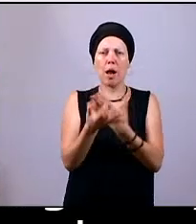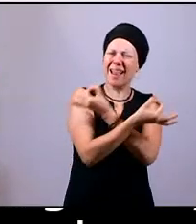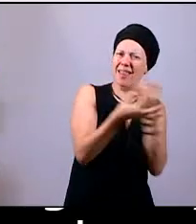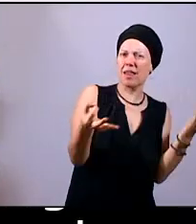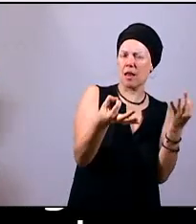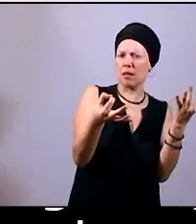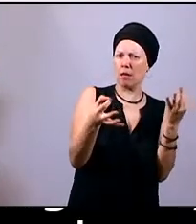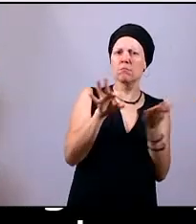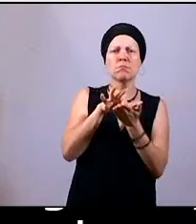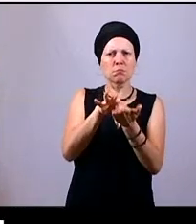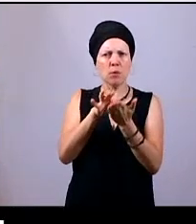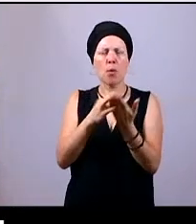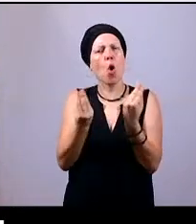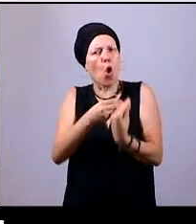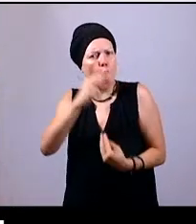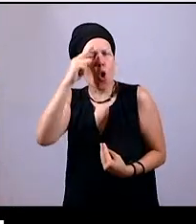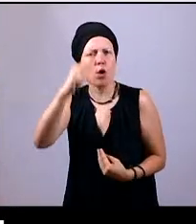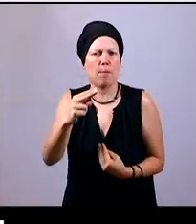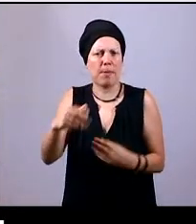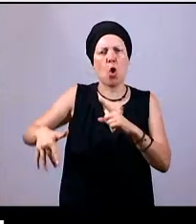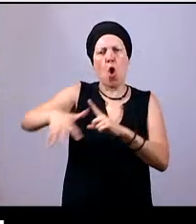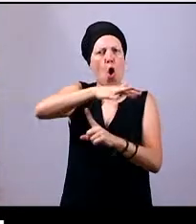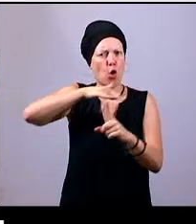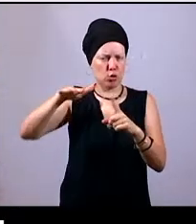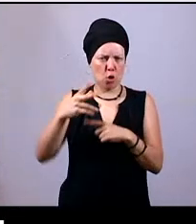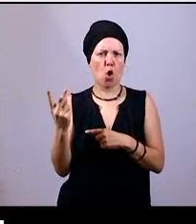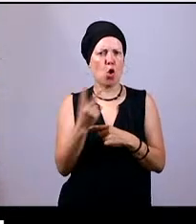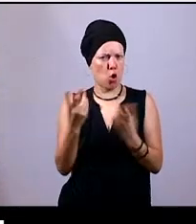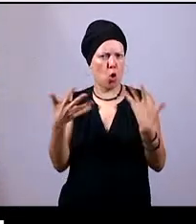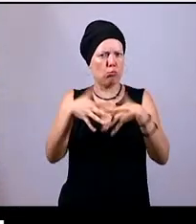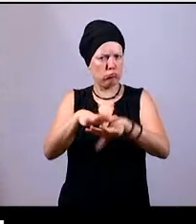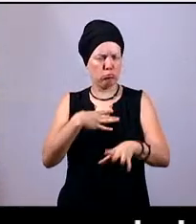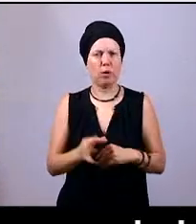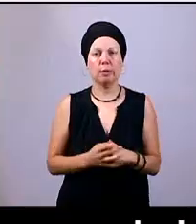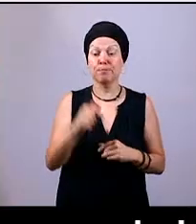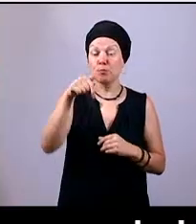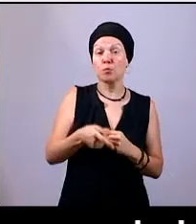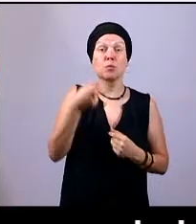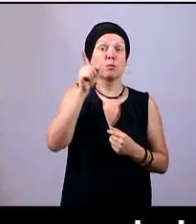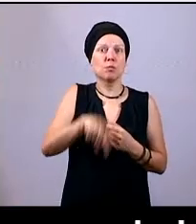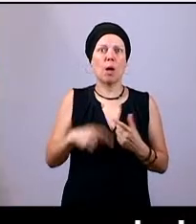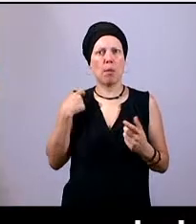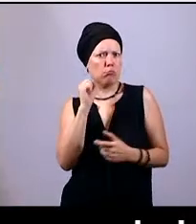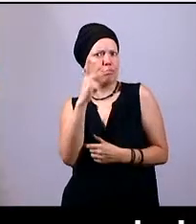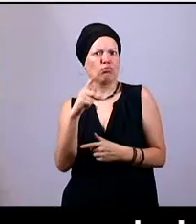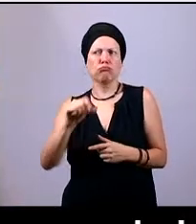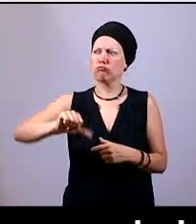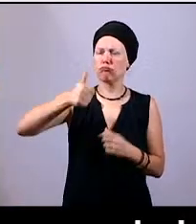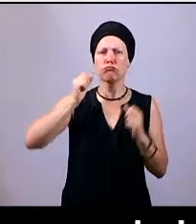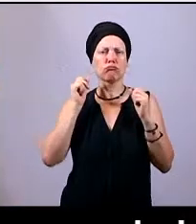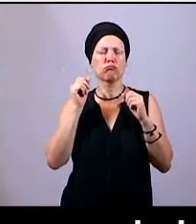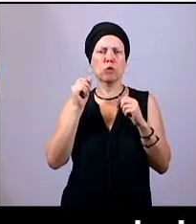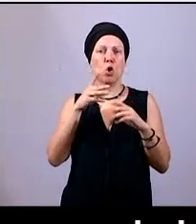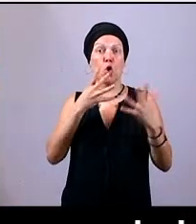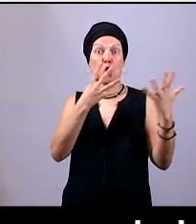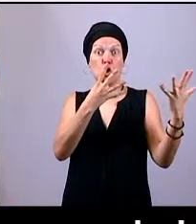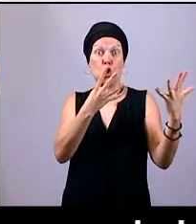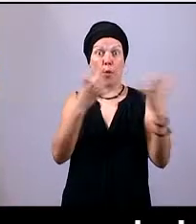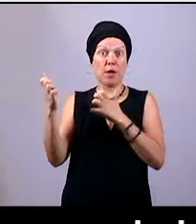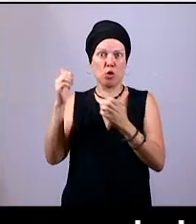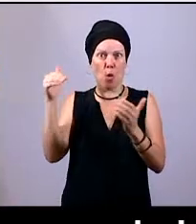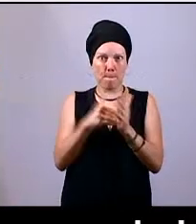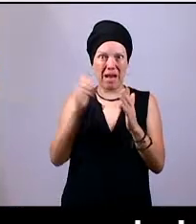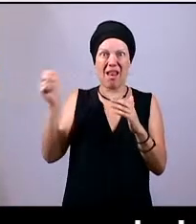en los servicios con el respeto al entorno natural. Y hoy también hemos dado luz verde a una inversión de 900.000